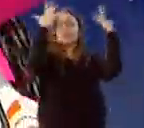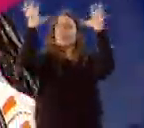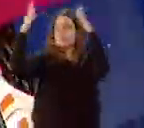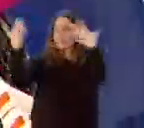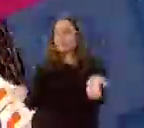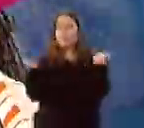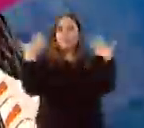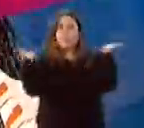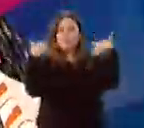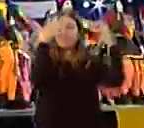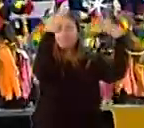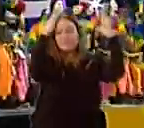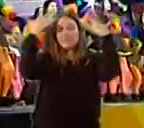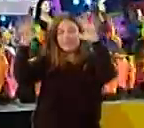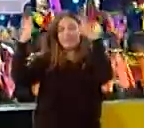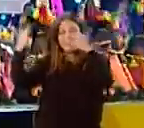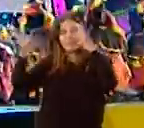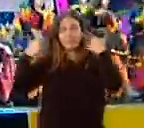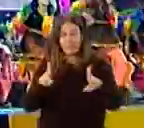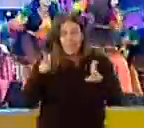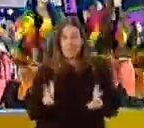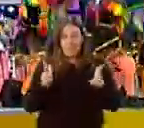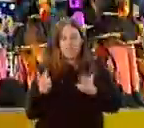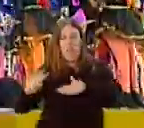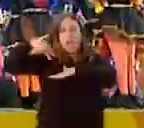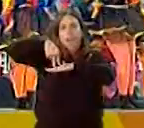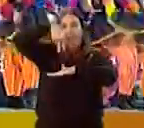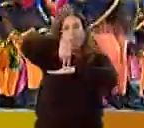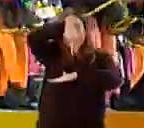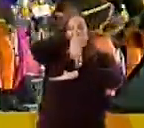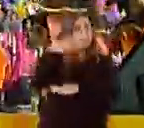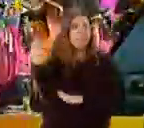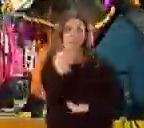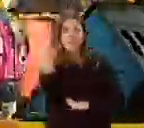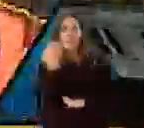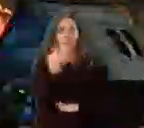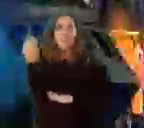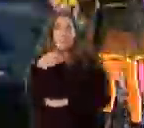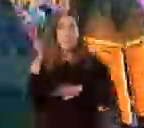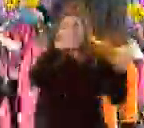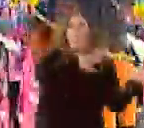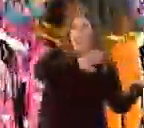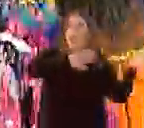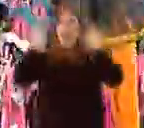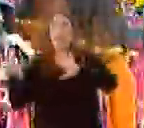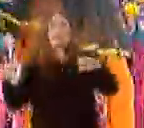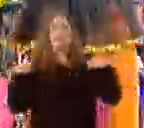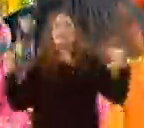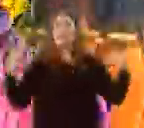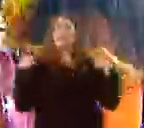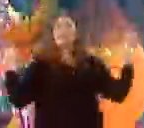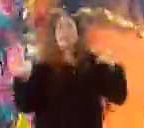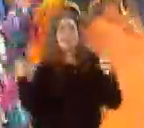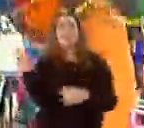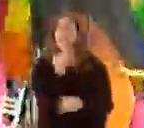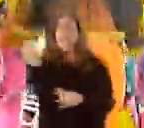para tocar y de la cia de levantar a un lado al otro hay que disfrutar hoy